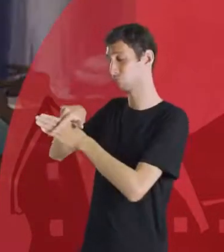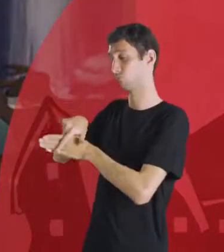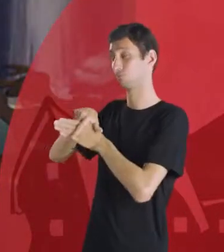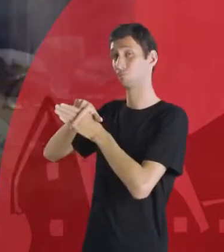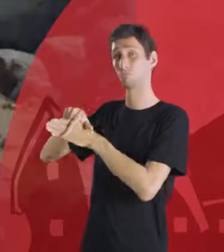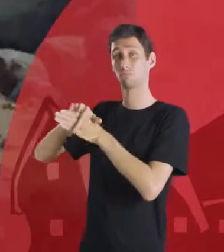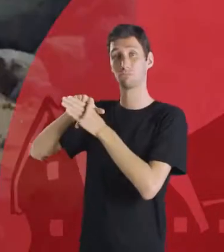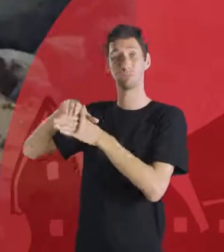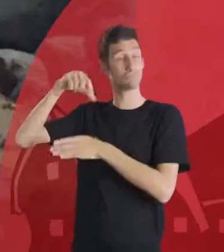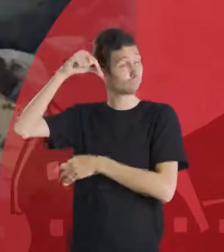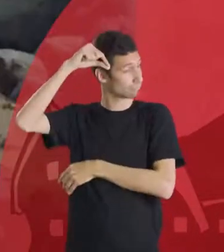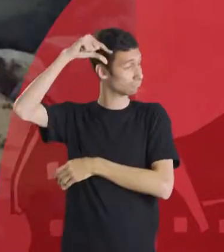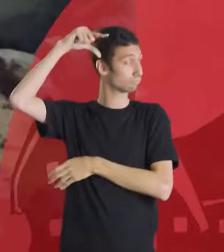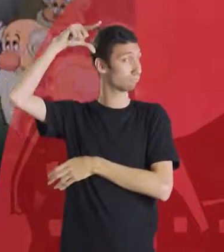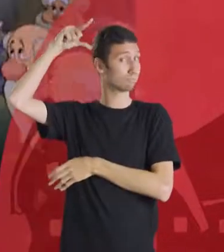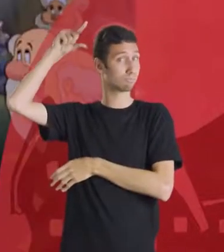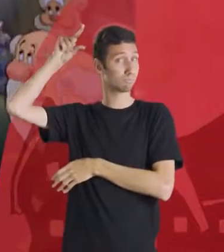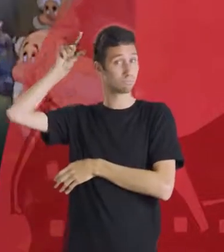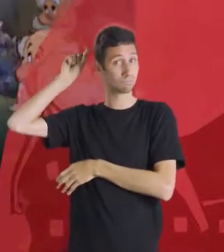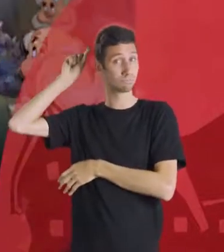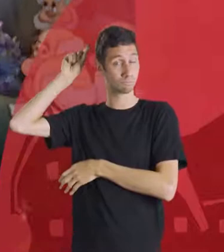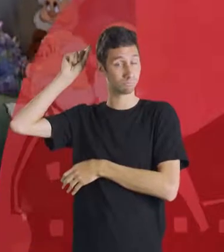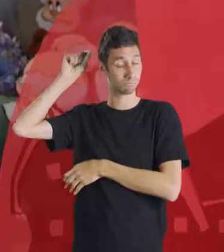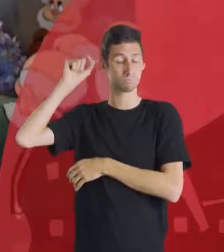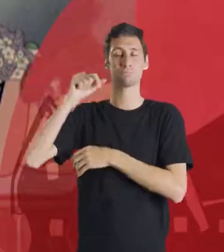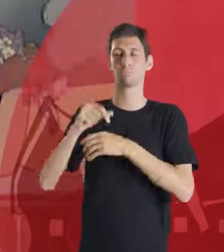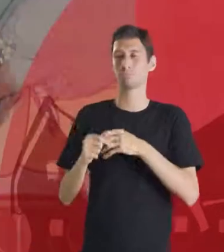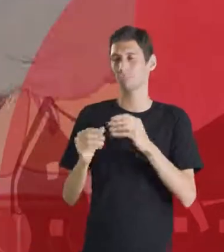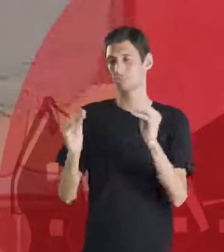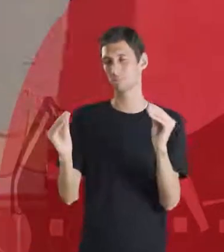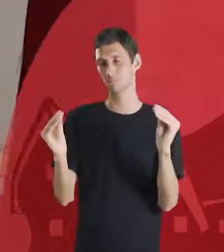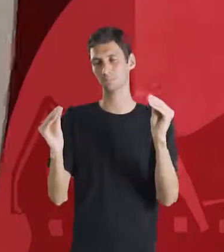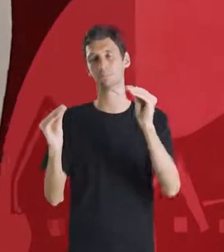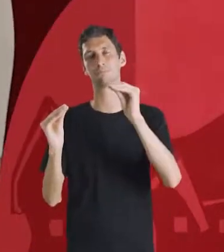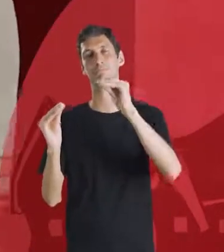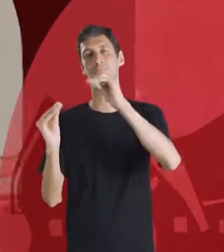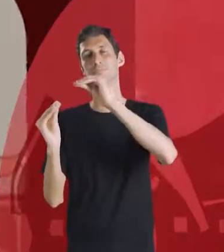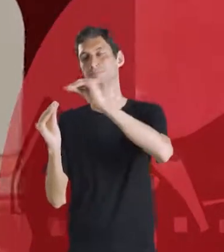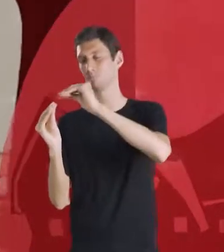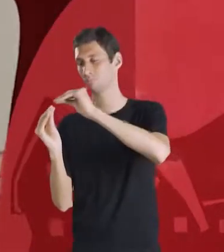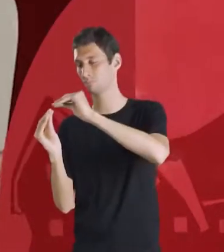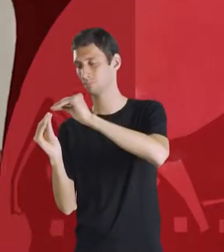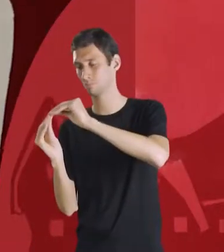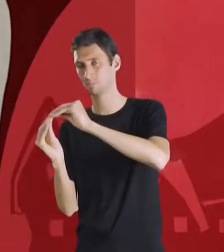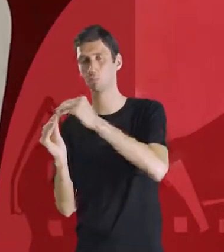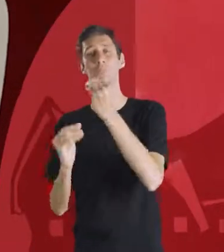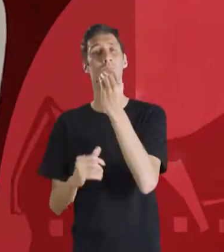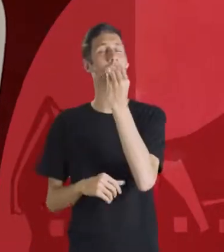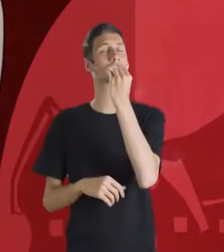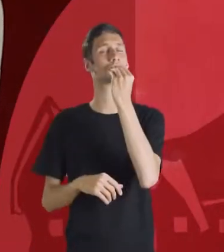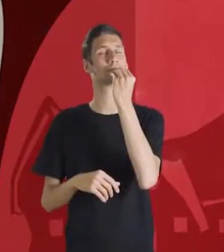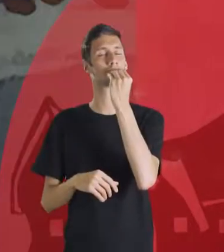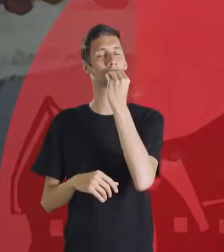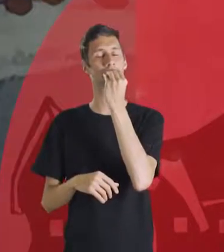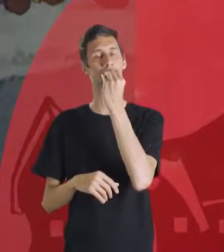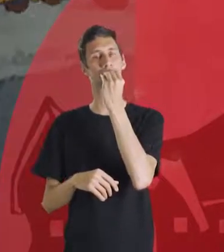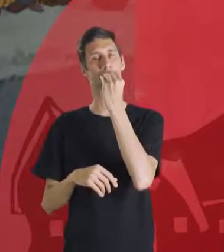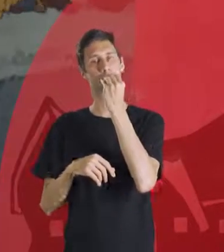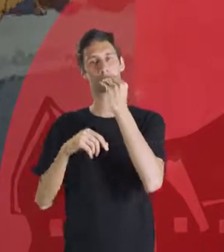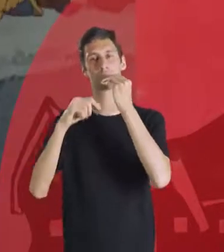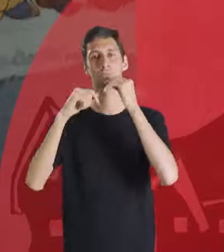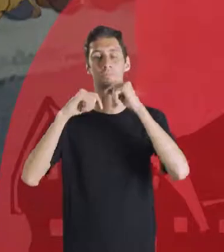Entonces, aparece el príncipe, quien muy triste, se despide de Blancanieves con un beso. Un beso